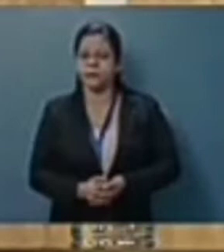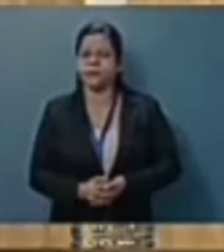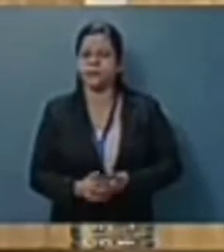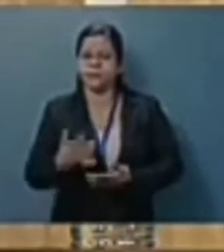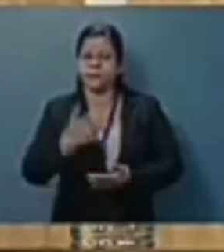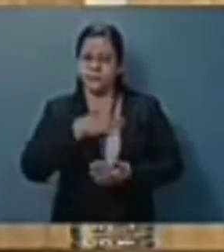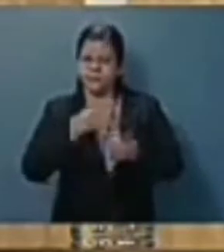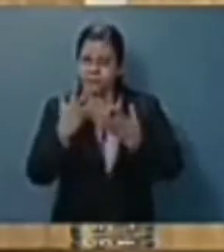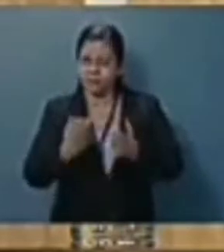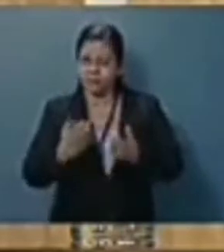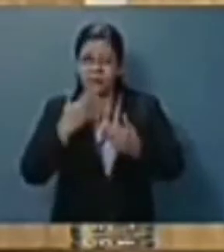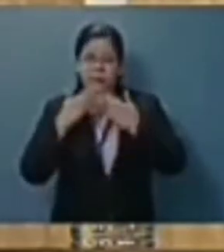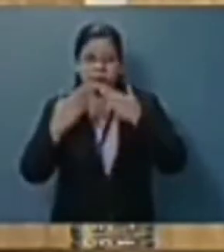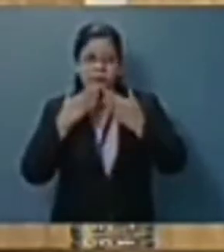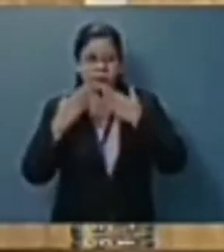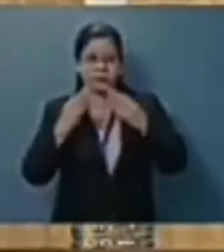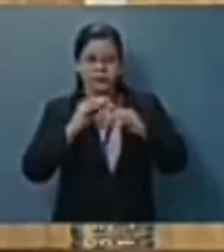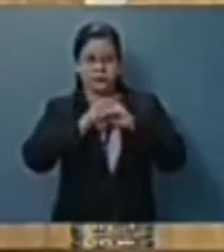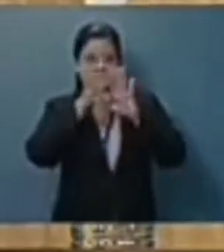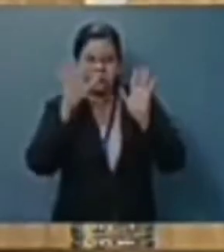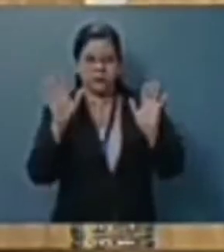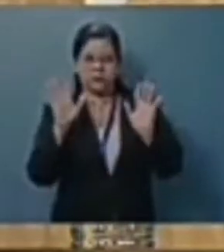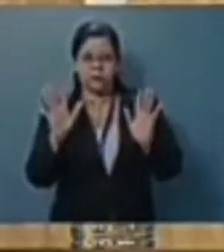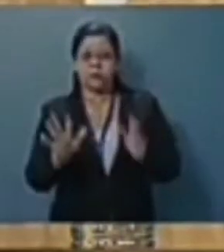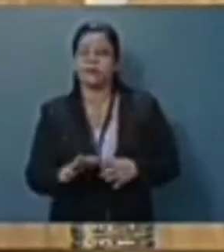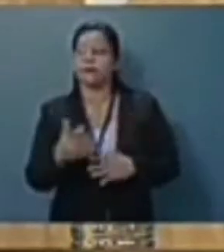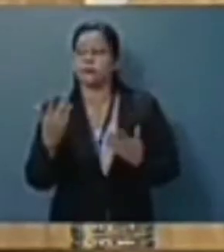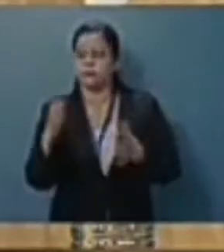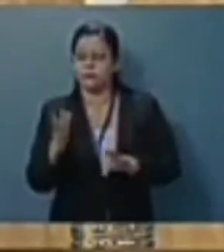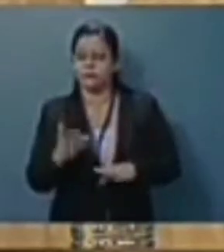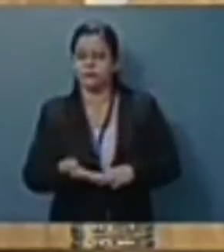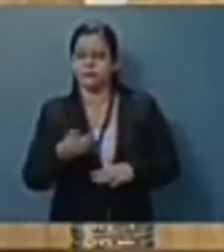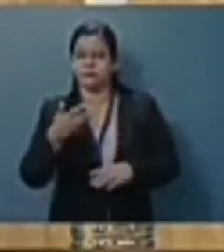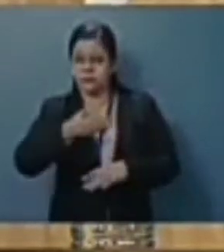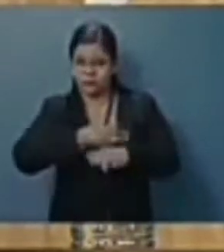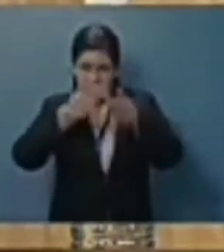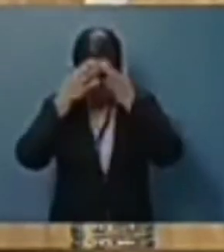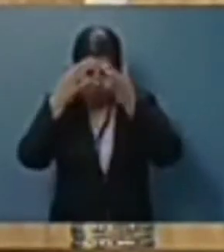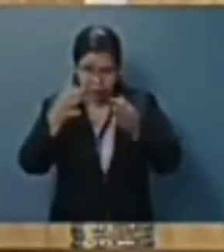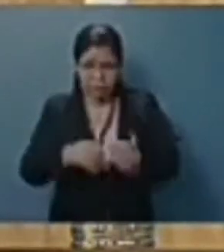Yo quiero dejarle claro a la población que cuando se envía archivo